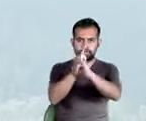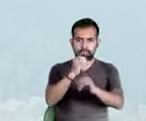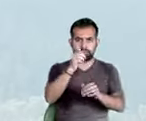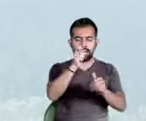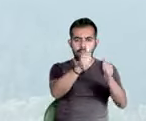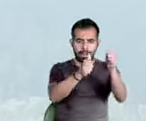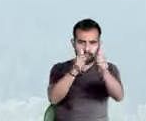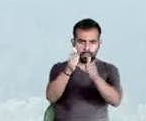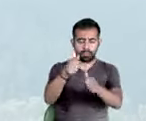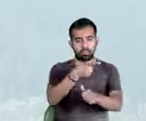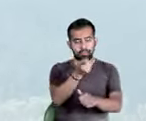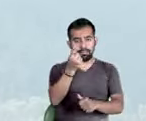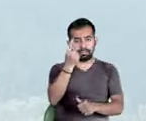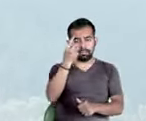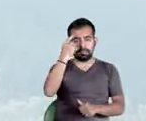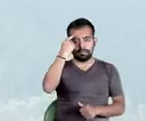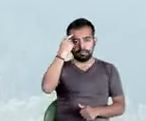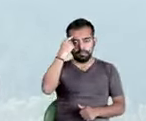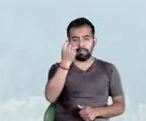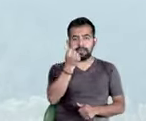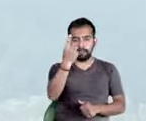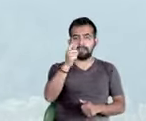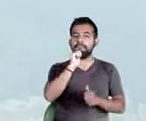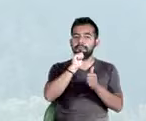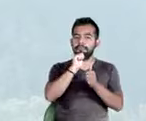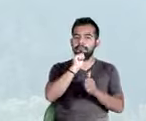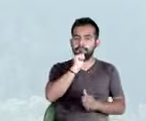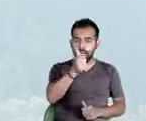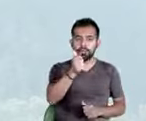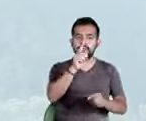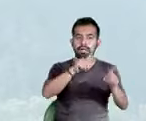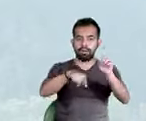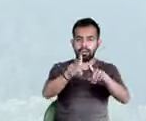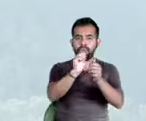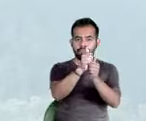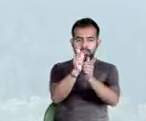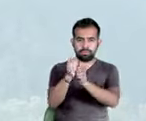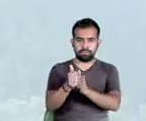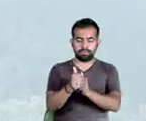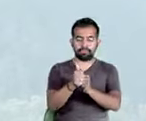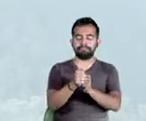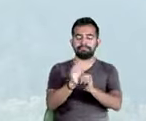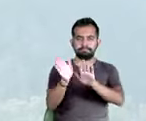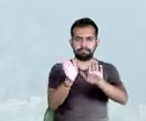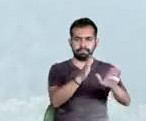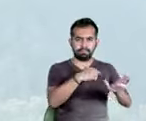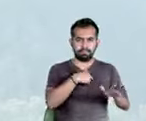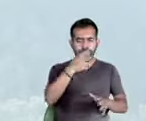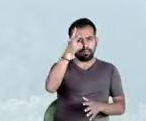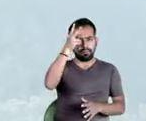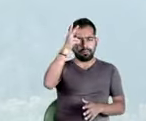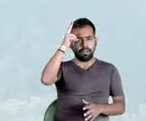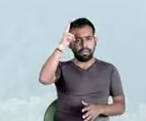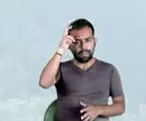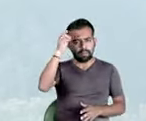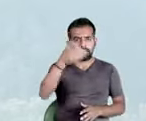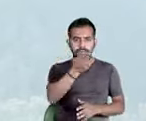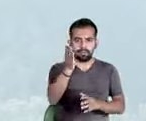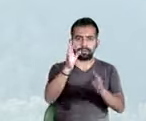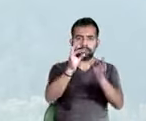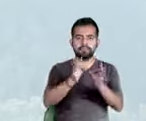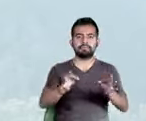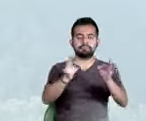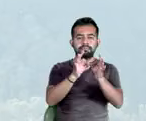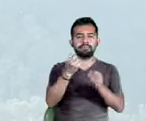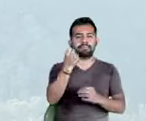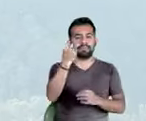faltan algunas y donde alguna de esa información es relevante. Quiero que tengan en mente el tipo de municipio que tenemos. Tenemos un